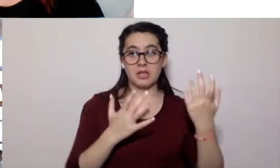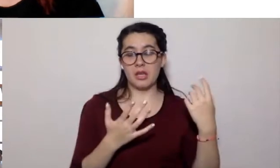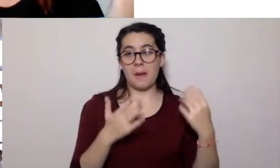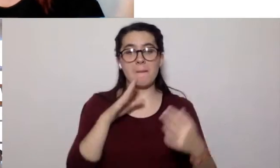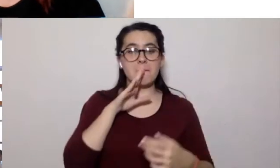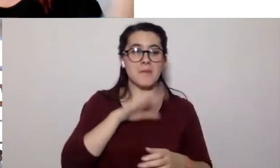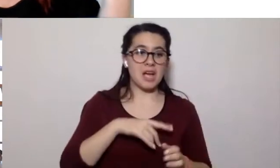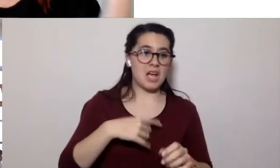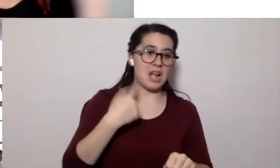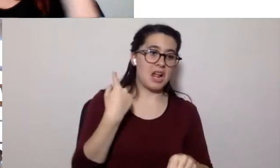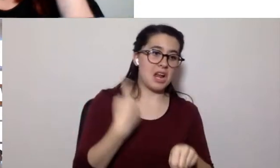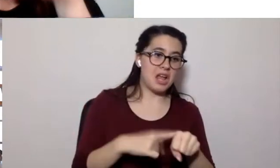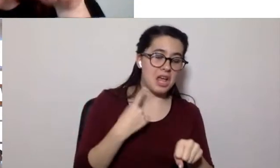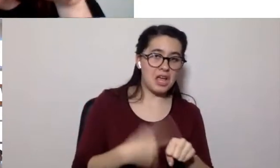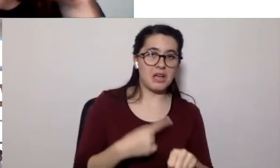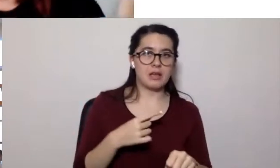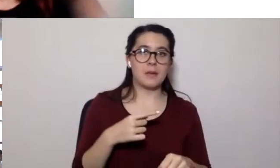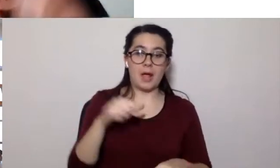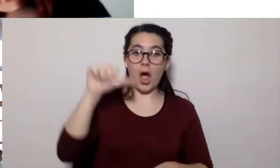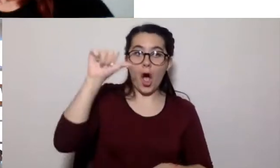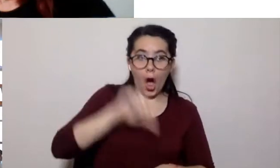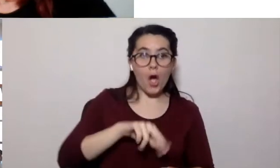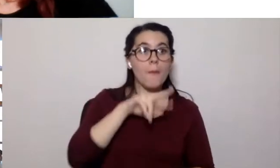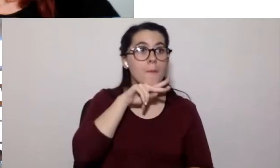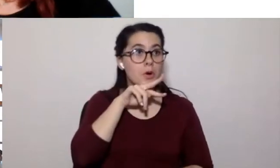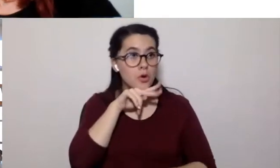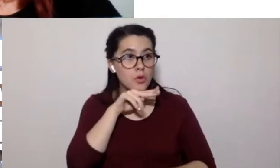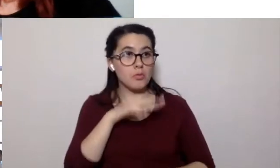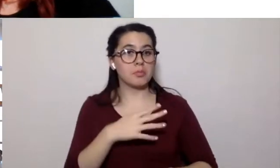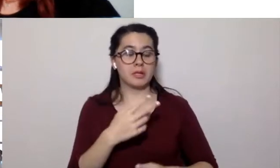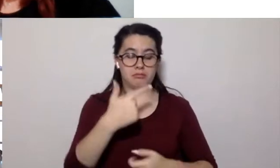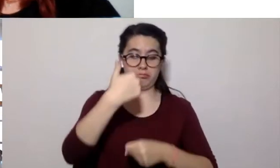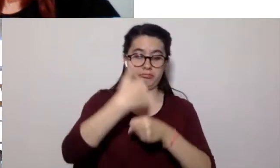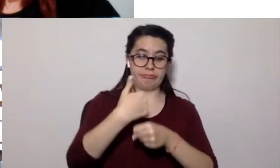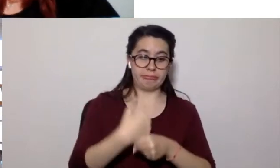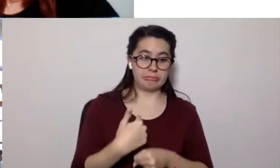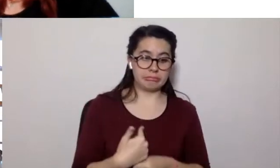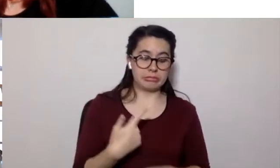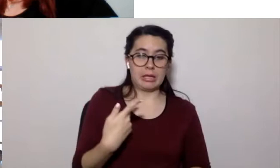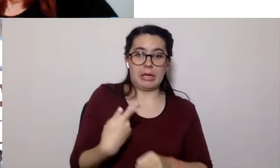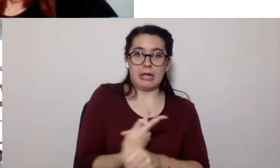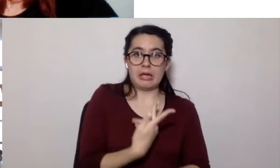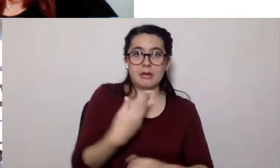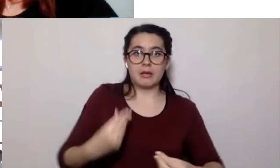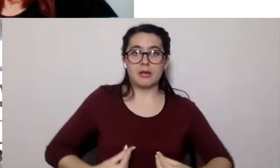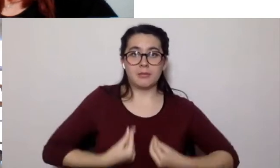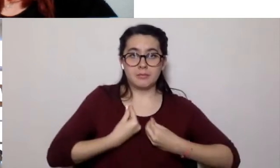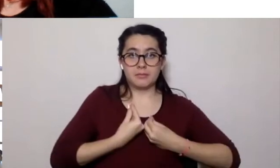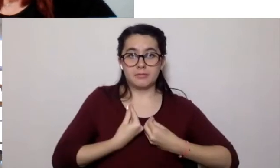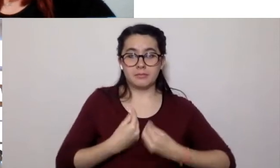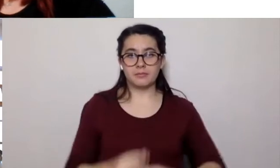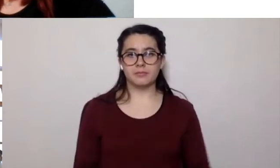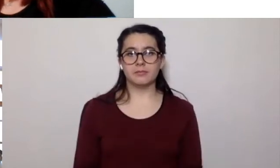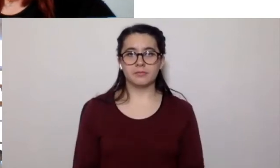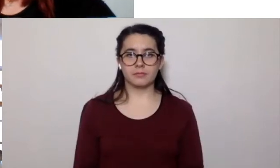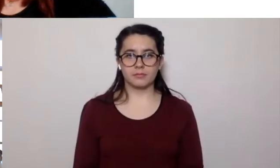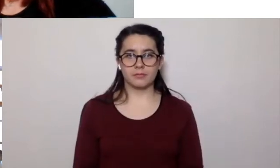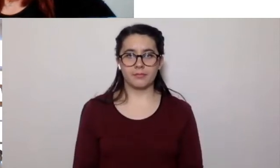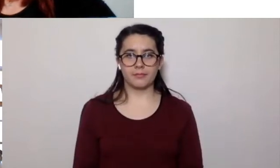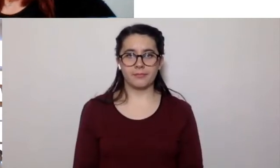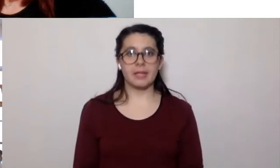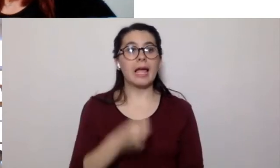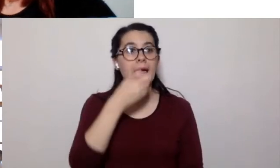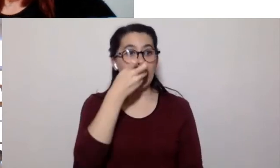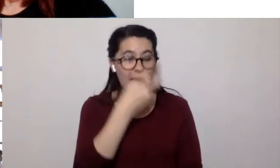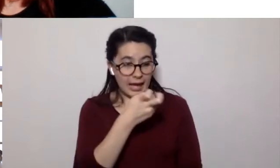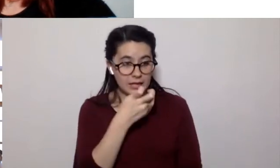sanos y preocuparnos justamente por eso, de que no baje, ¿verdad? Claro, y de hecho, esto del cortisol y esto